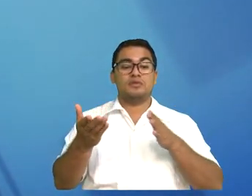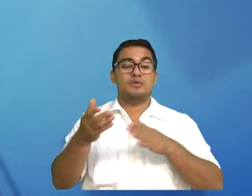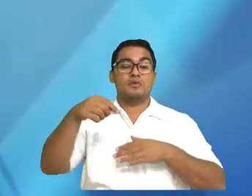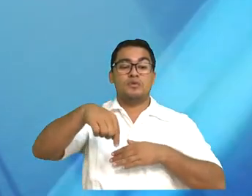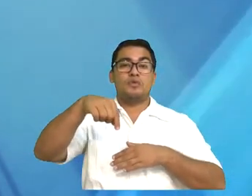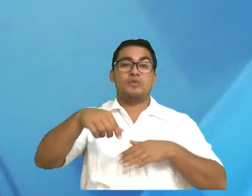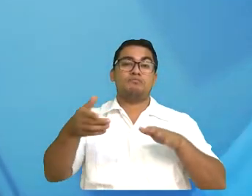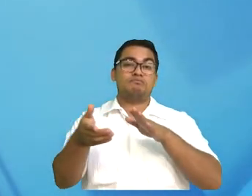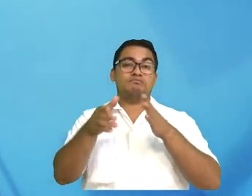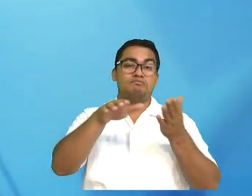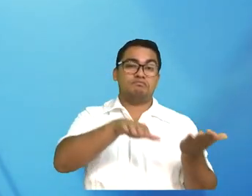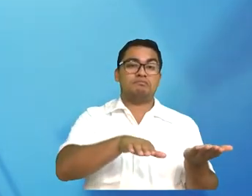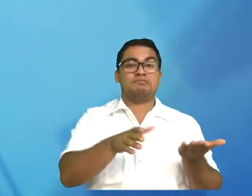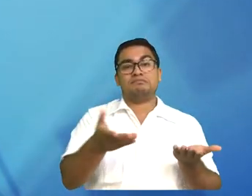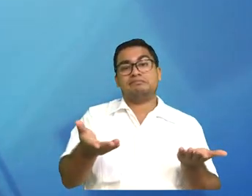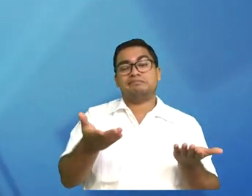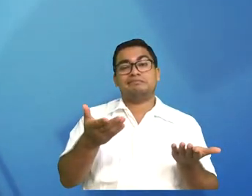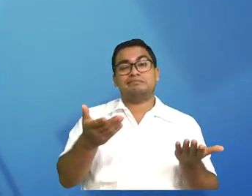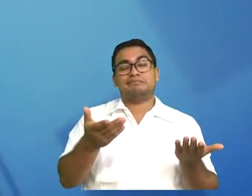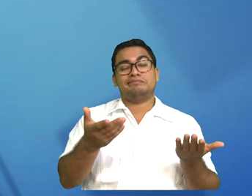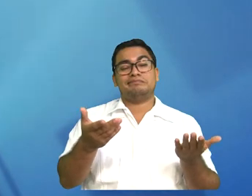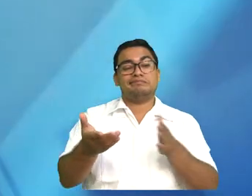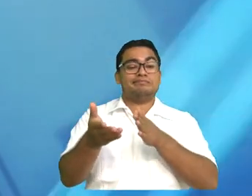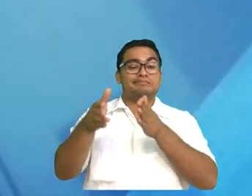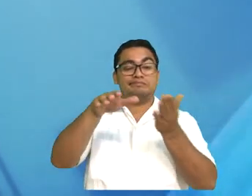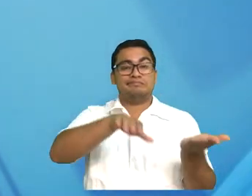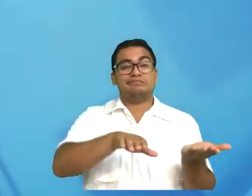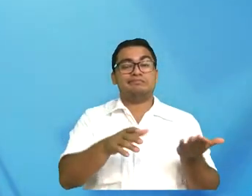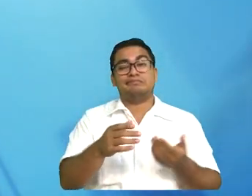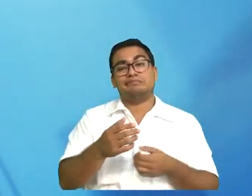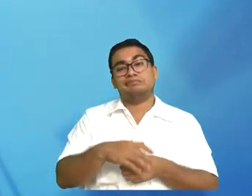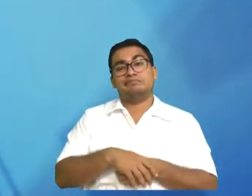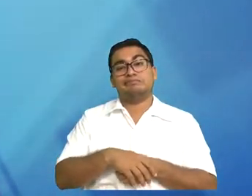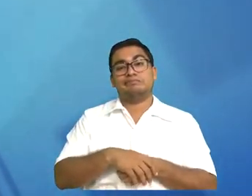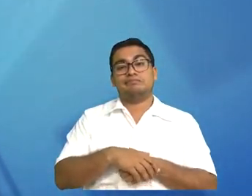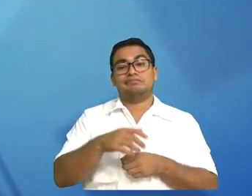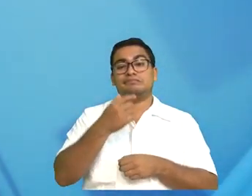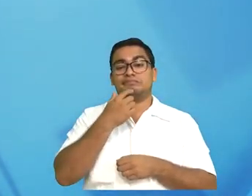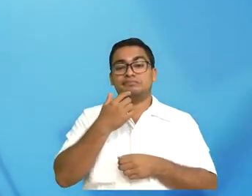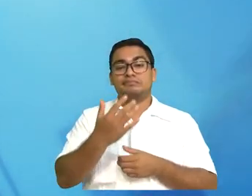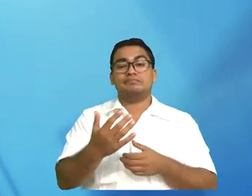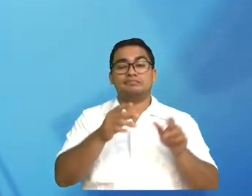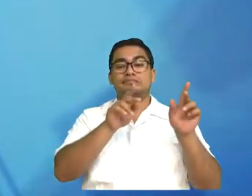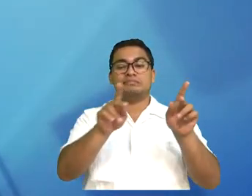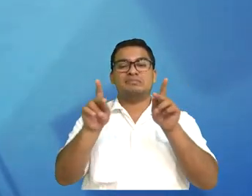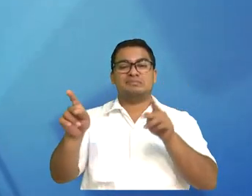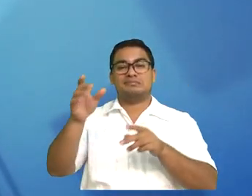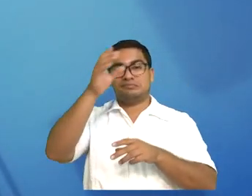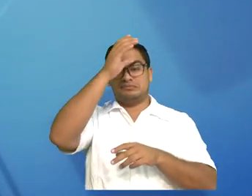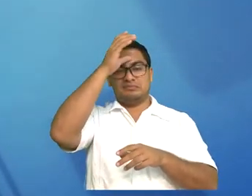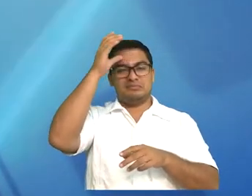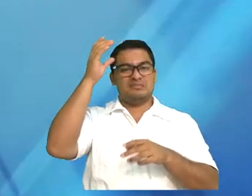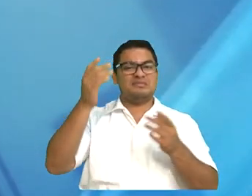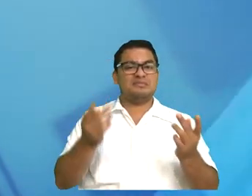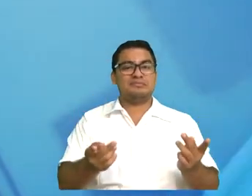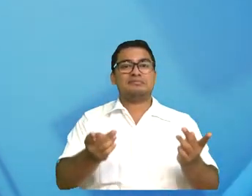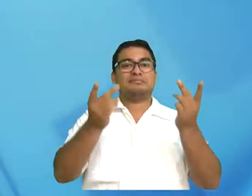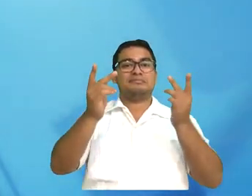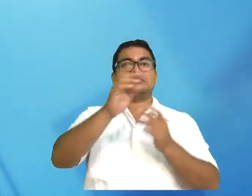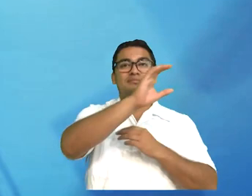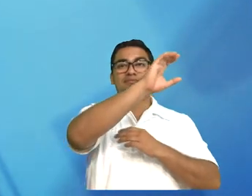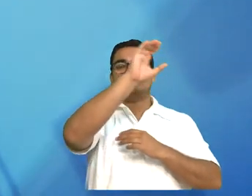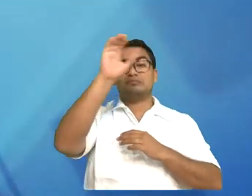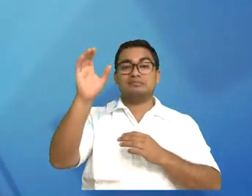otro plano de vida. Y decimos otro plano de vida porque creemos en la vida eterna, porque creemos en la